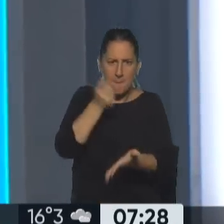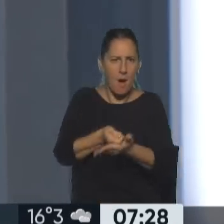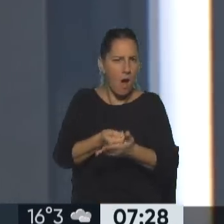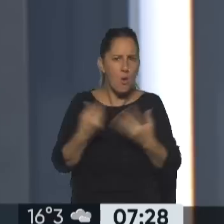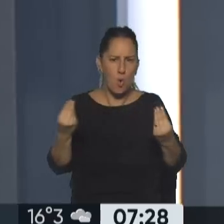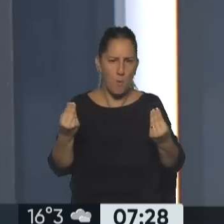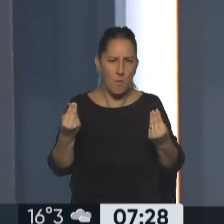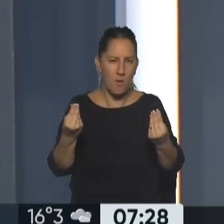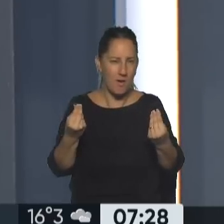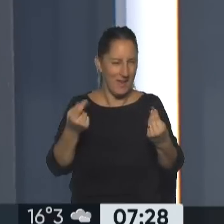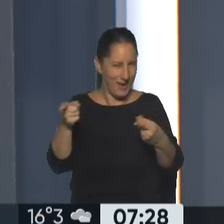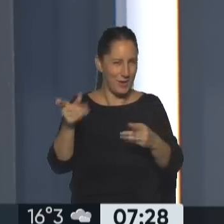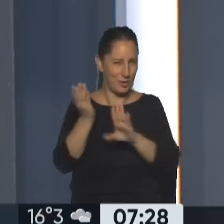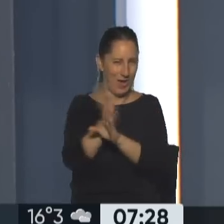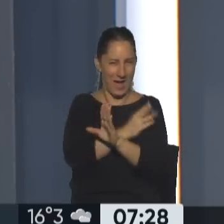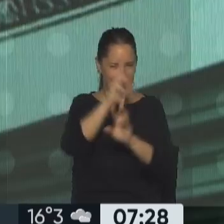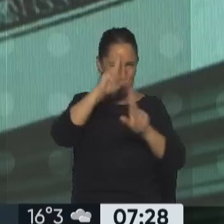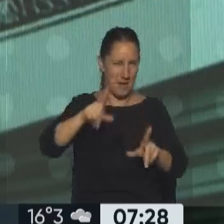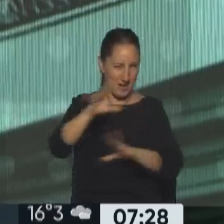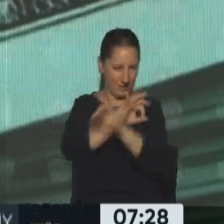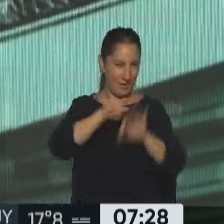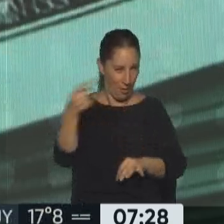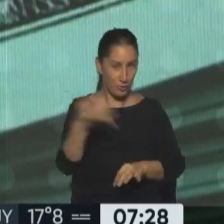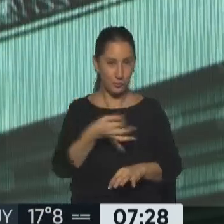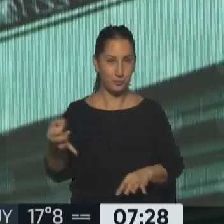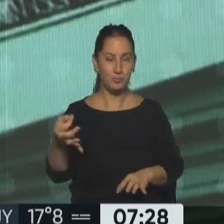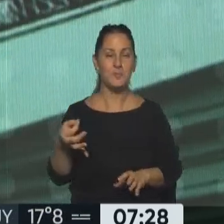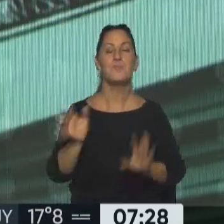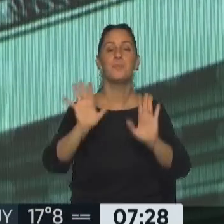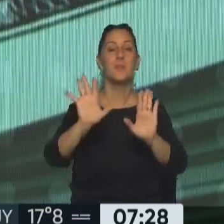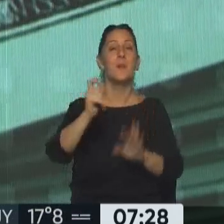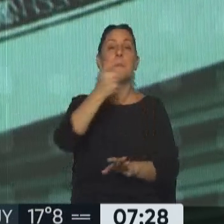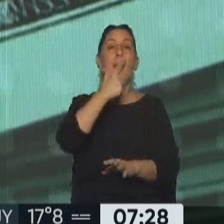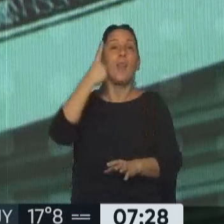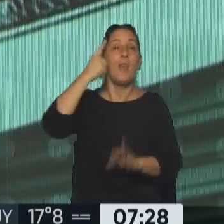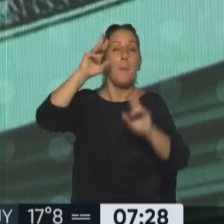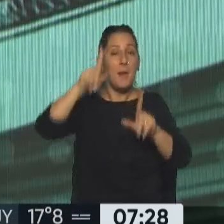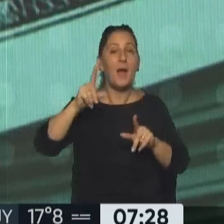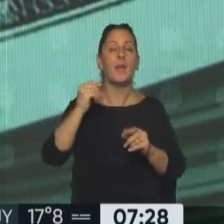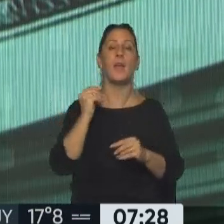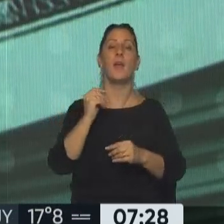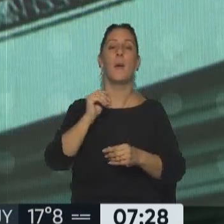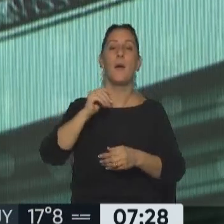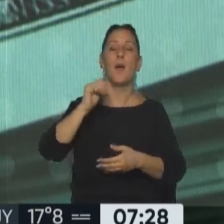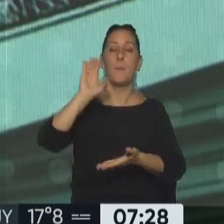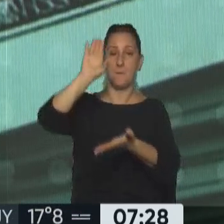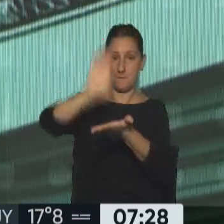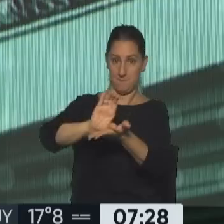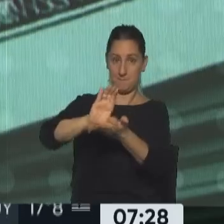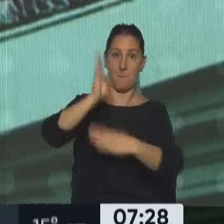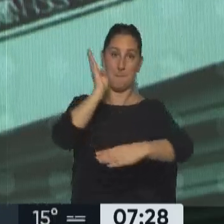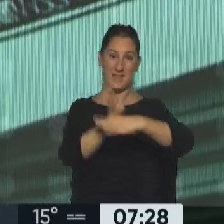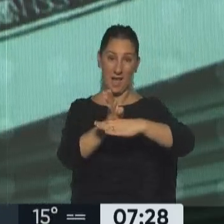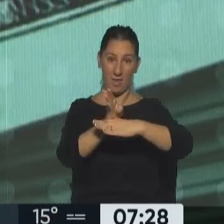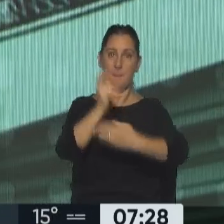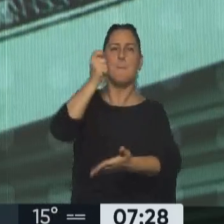había otro plan Bueno, detrás de este, ¿no? teniendo en cuenta que lo que proponía Mauricio Macri era pagar la mitad del préstamo en